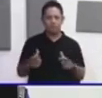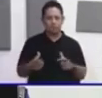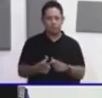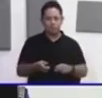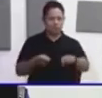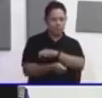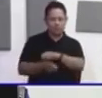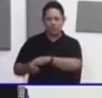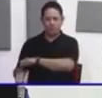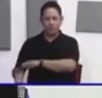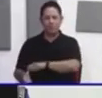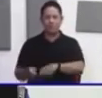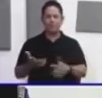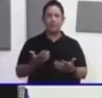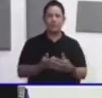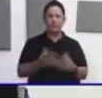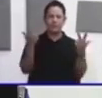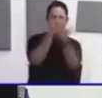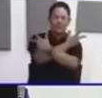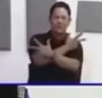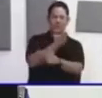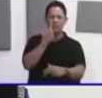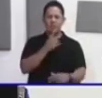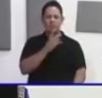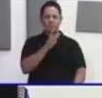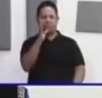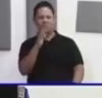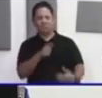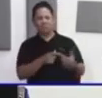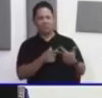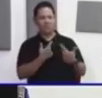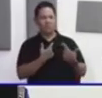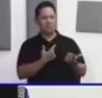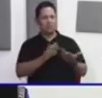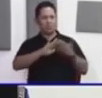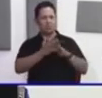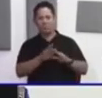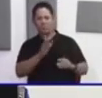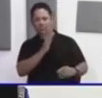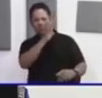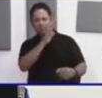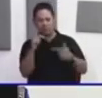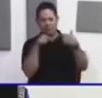de violencia por intolerancia. Podemos decir que de estos decretos,